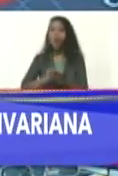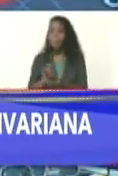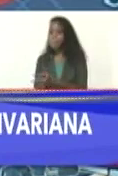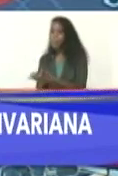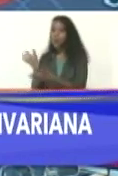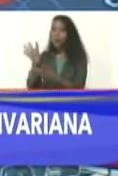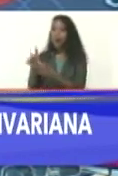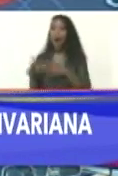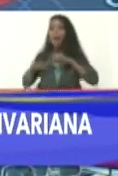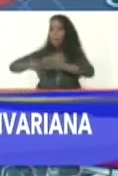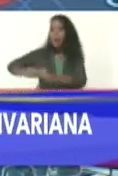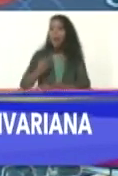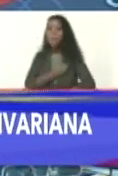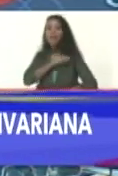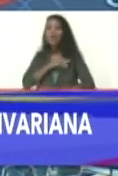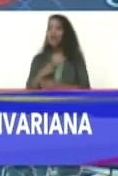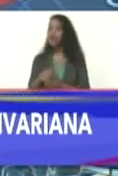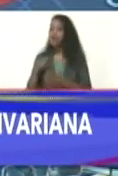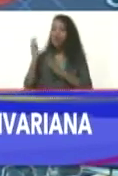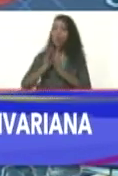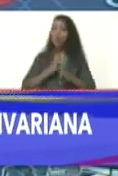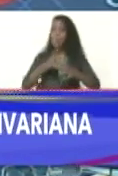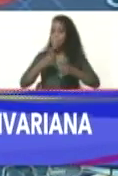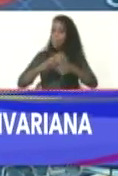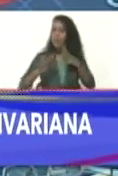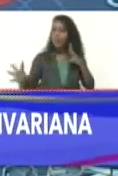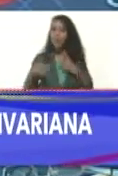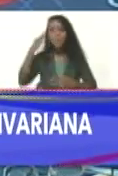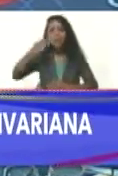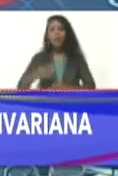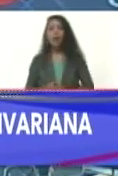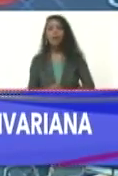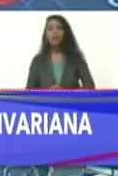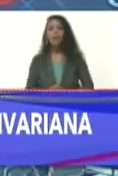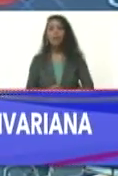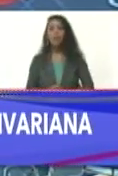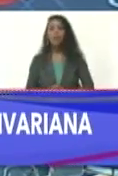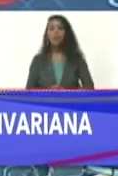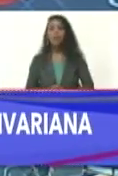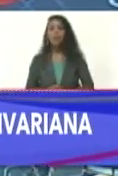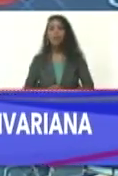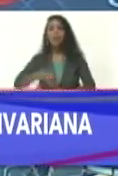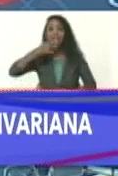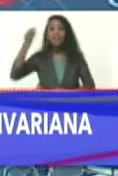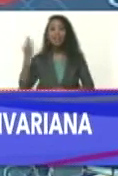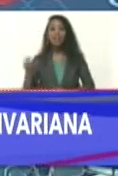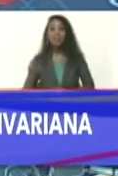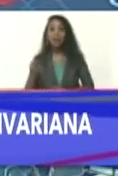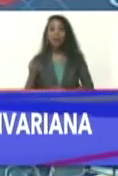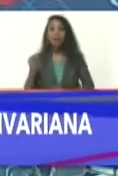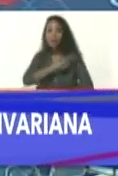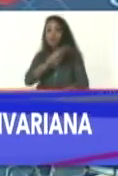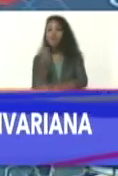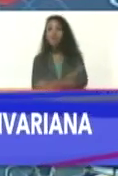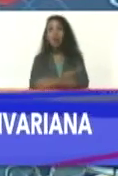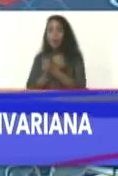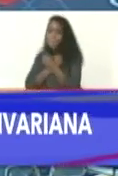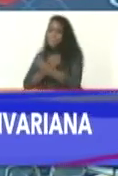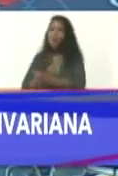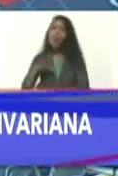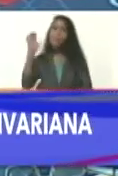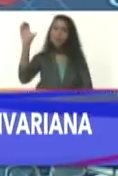imperio español y su ejército de todas las tierras suramericanas. Y esa verdad poderosa de amor a la